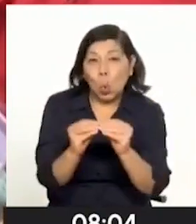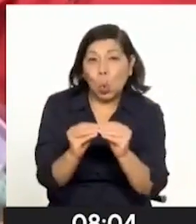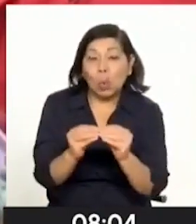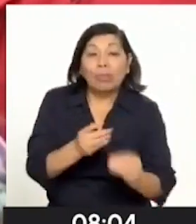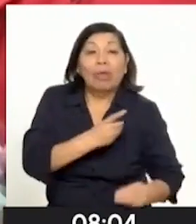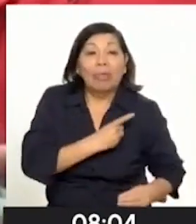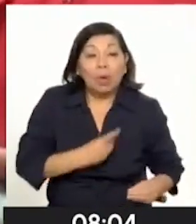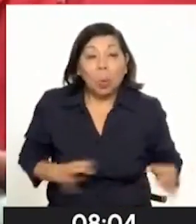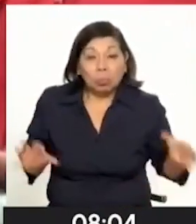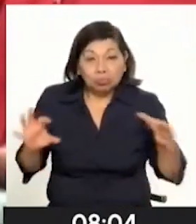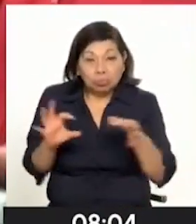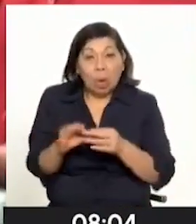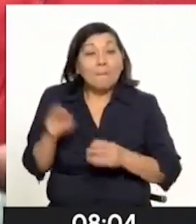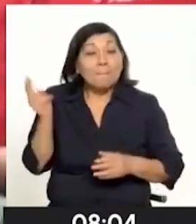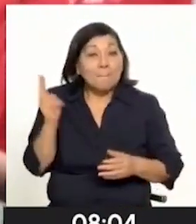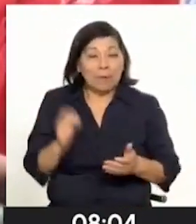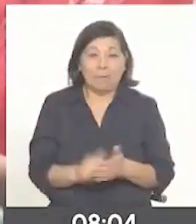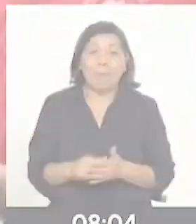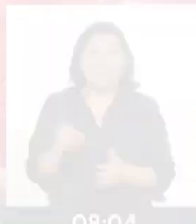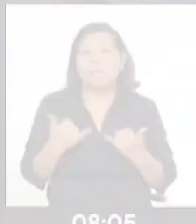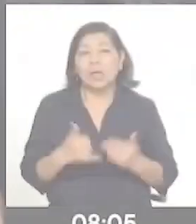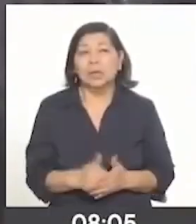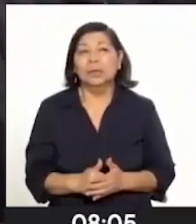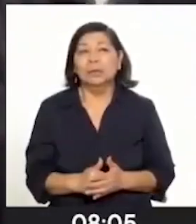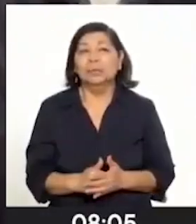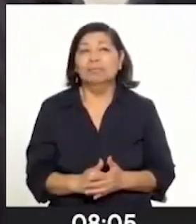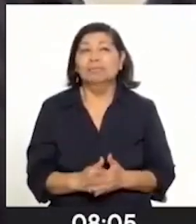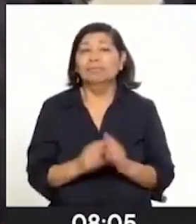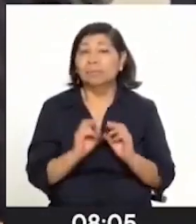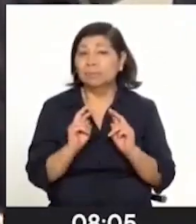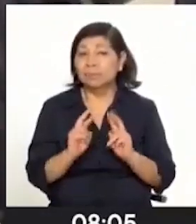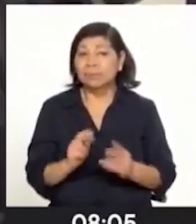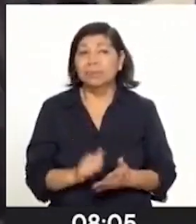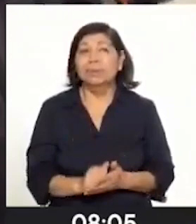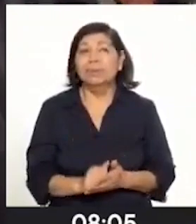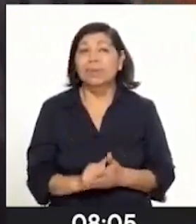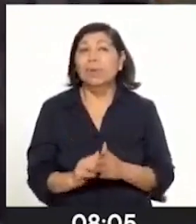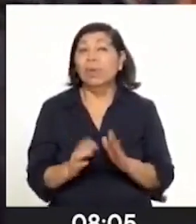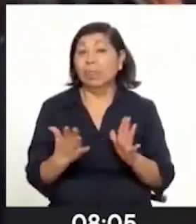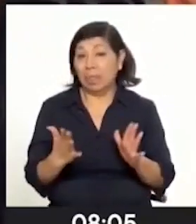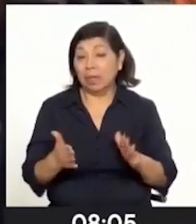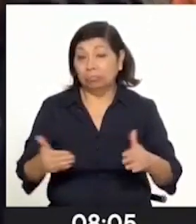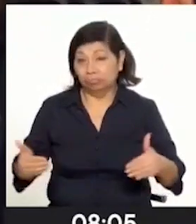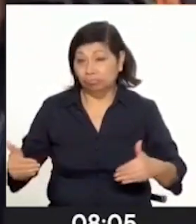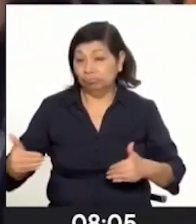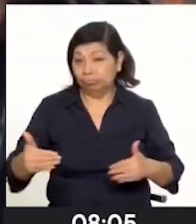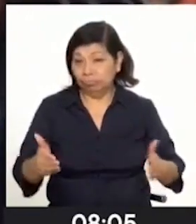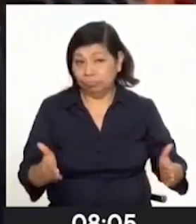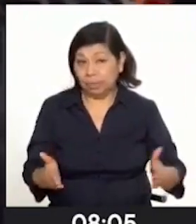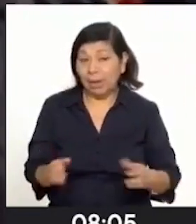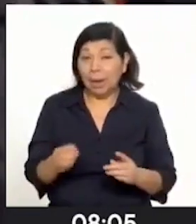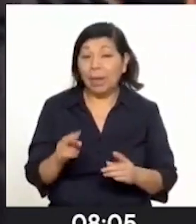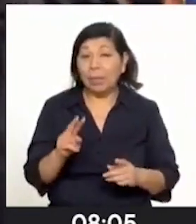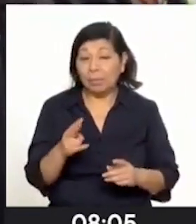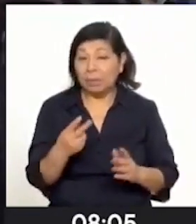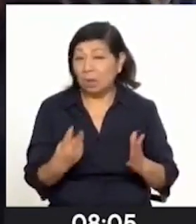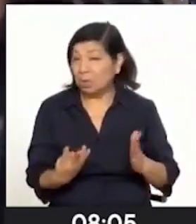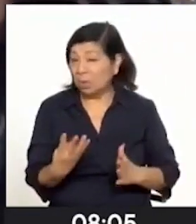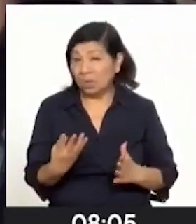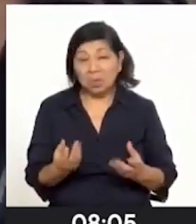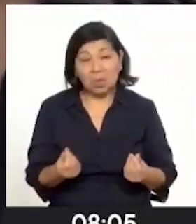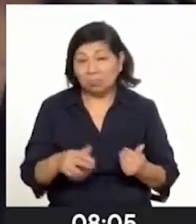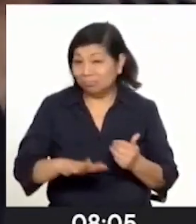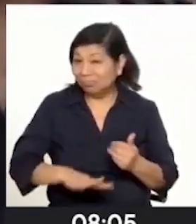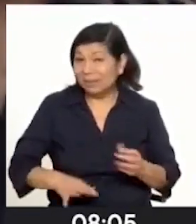los directores, los profesores y los padres de familia. De momento hemos detectado que hay 10 módulos que son del 2014 que no tienen poza